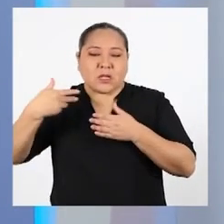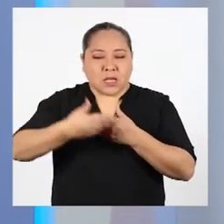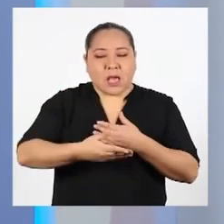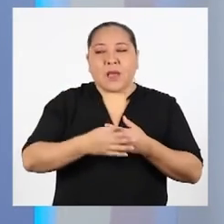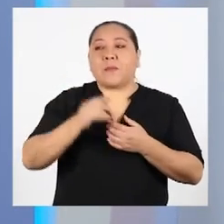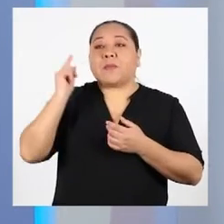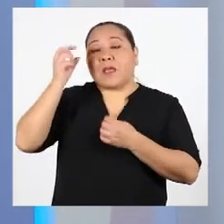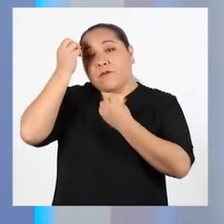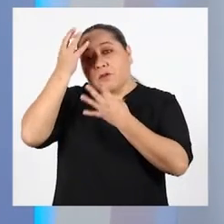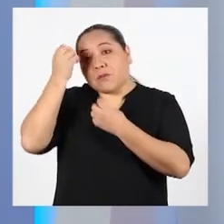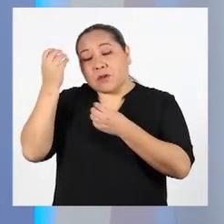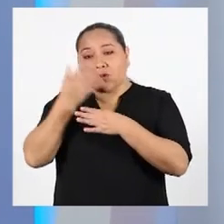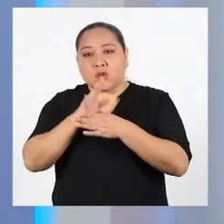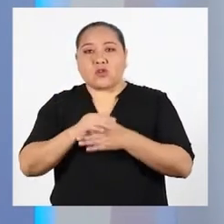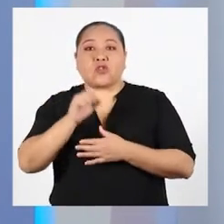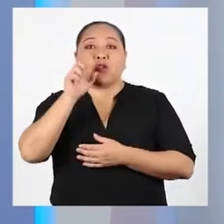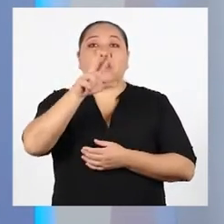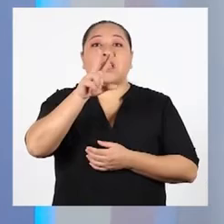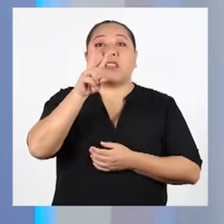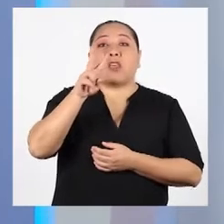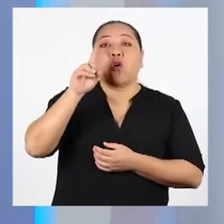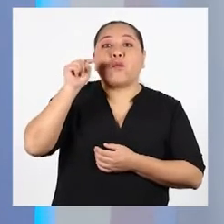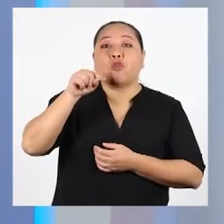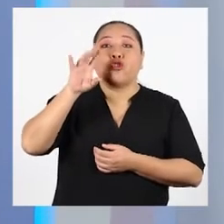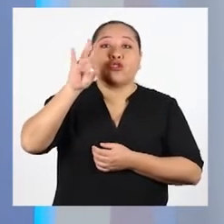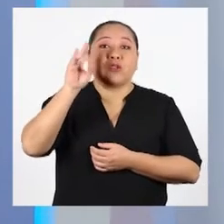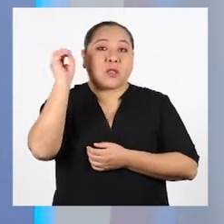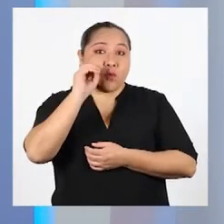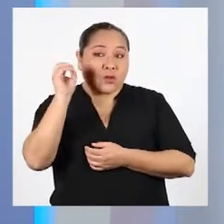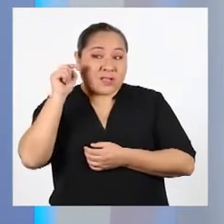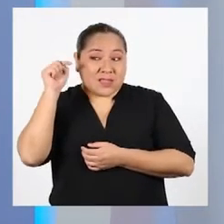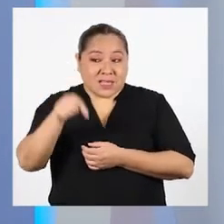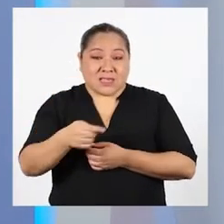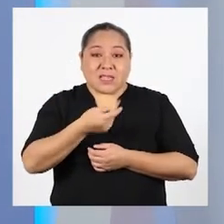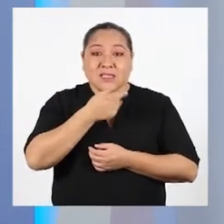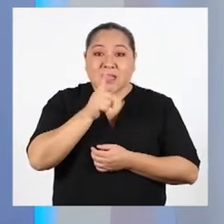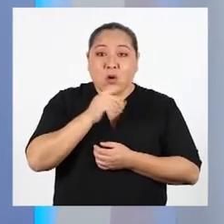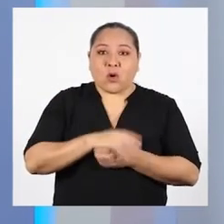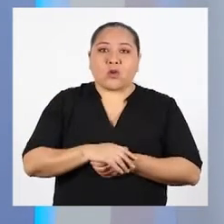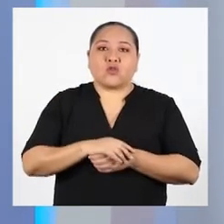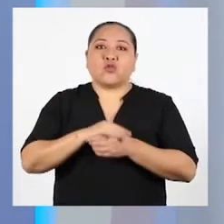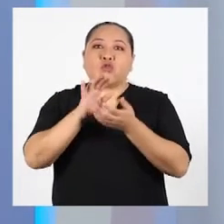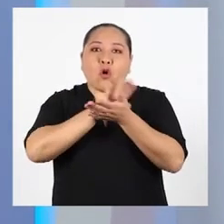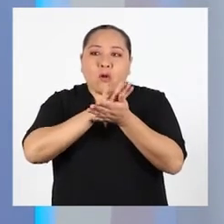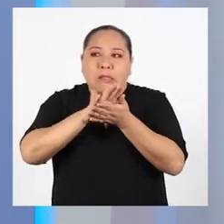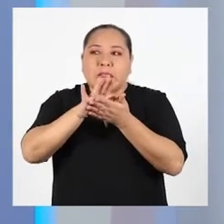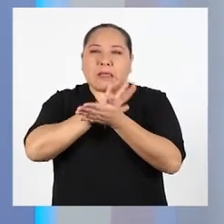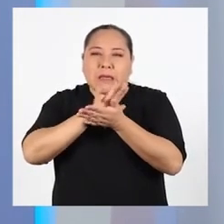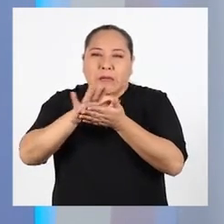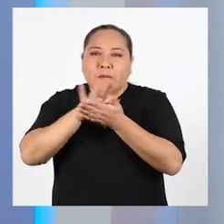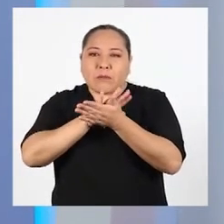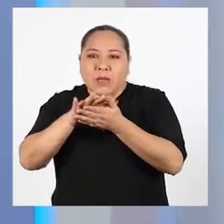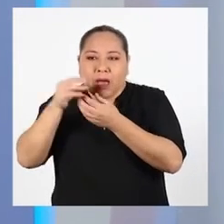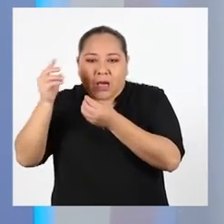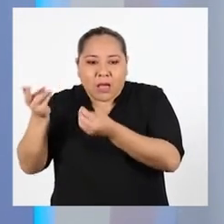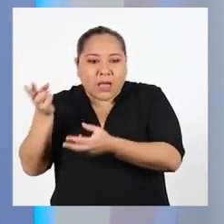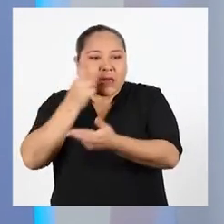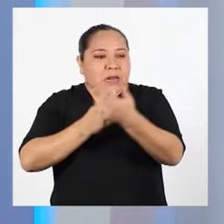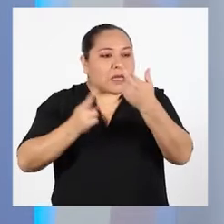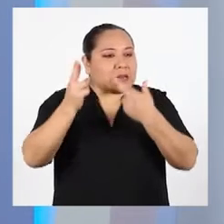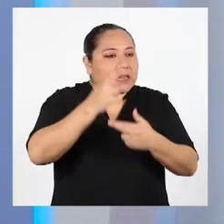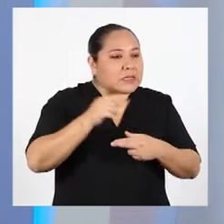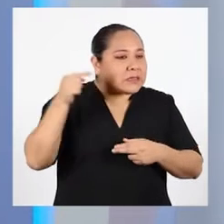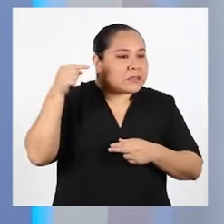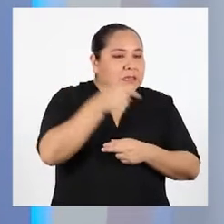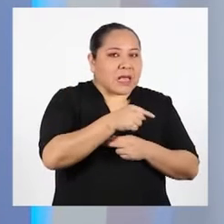la profesora Felicitas, solo el 32,7% de esas aguas son tratadas para que al volver